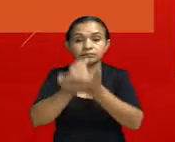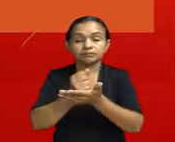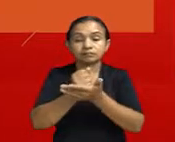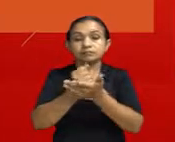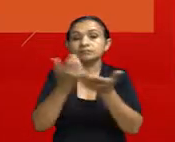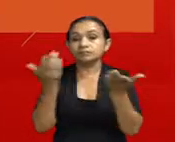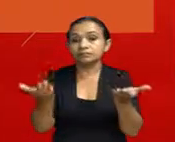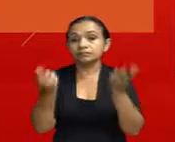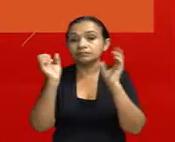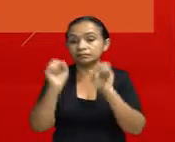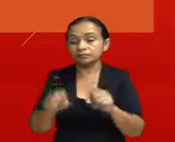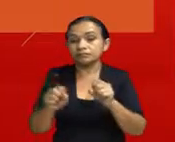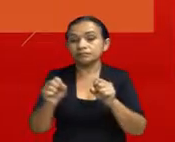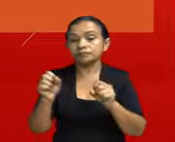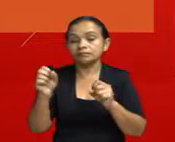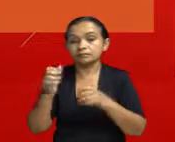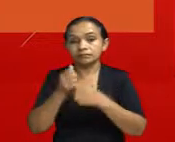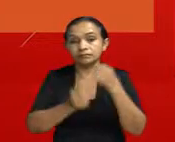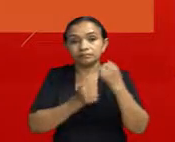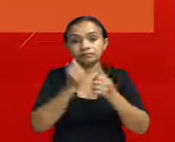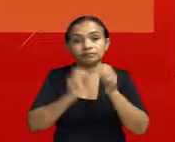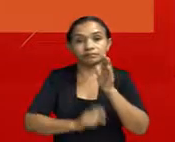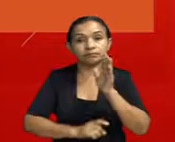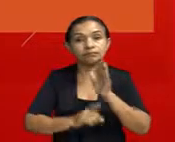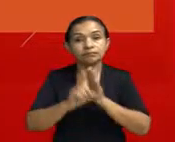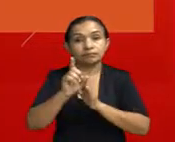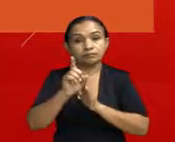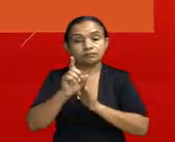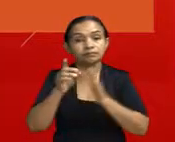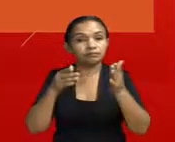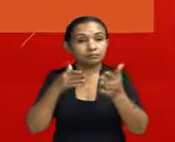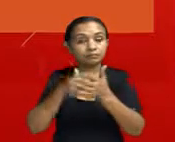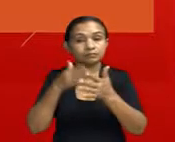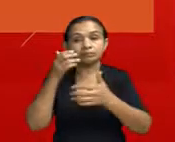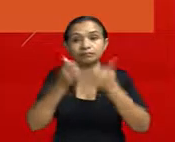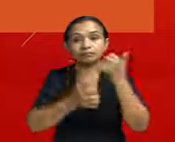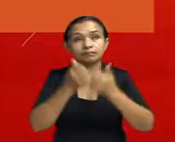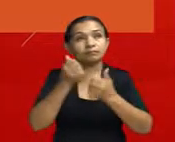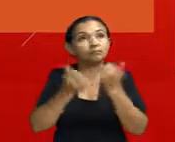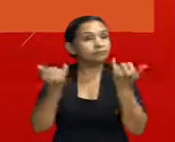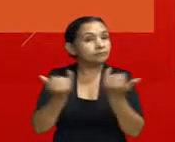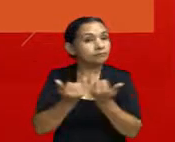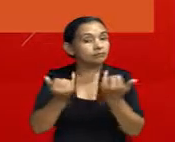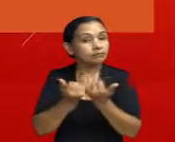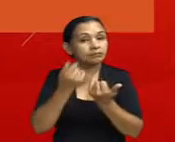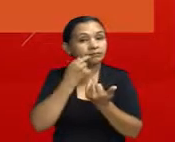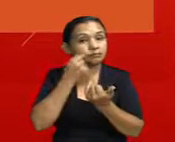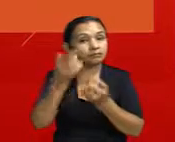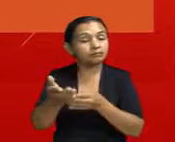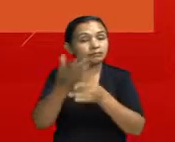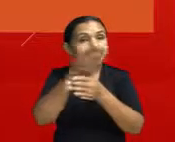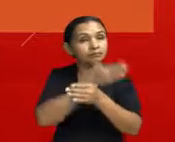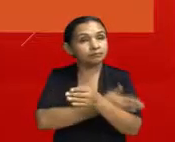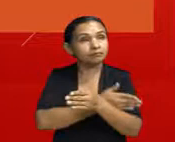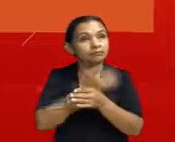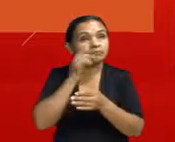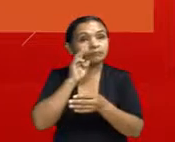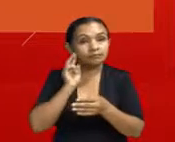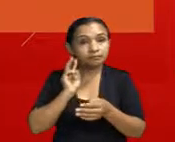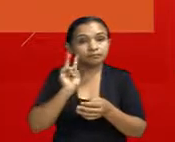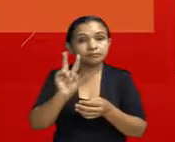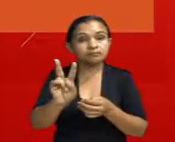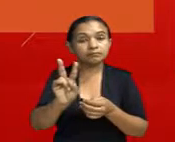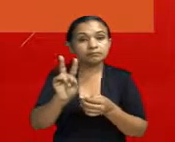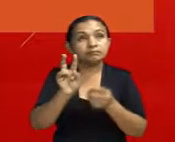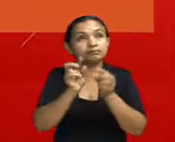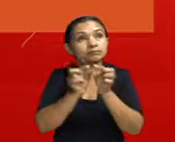plaquetaria, pueden ser un factor para desarrollar obstrucción en las arterias. Entonces, igual lo que yo mencionaba, vemos en pantalla, vemos la